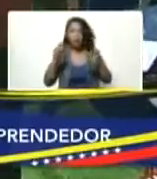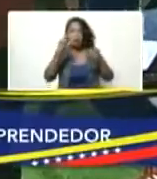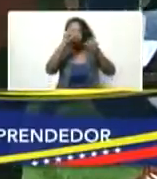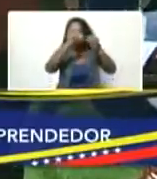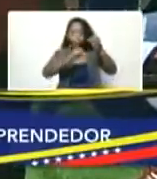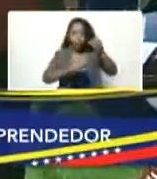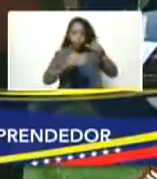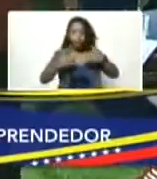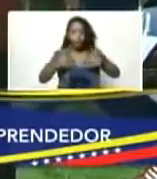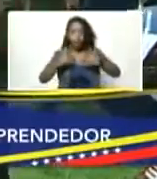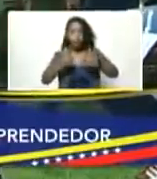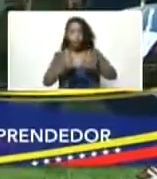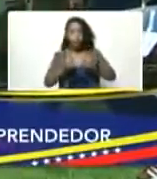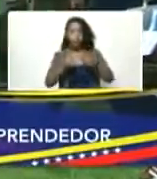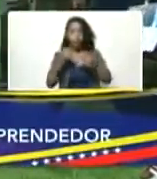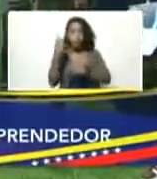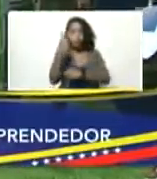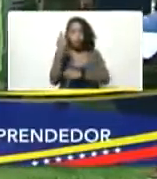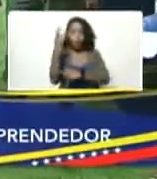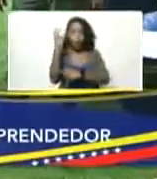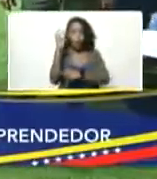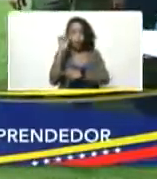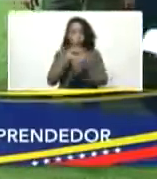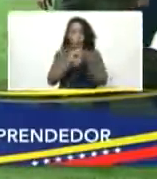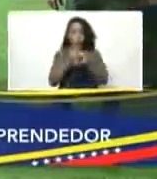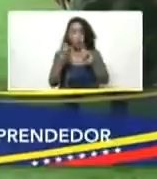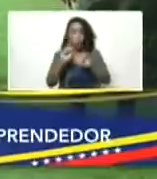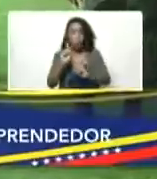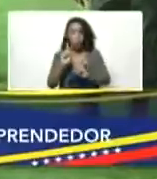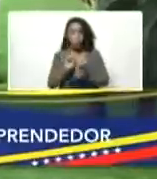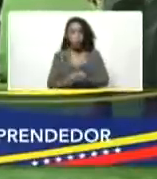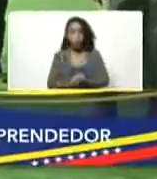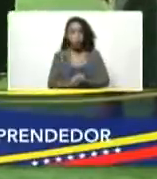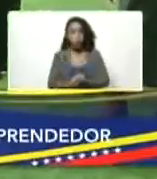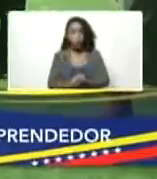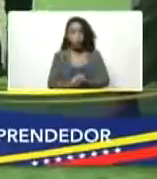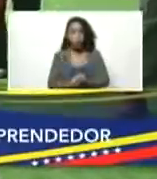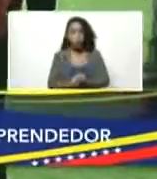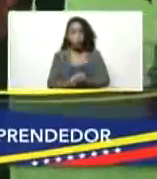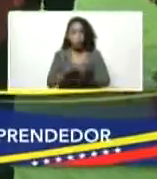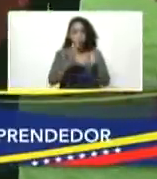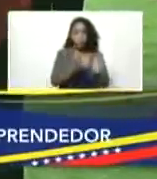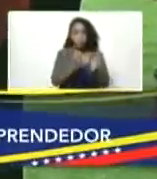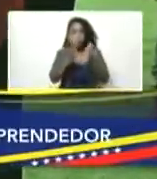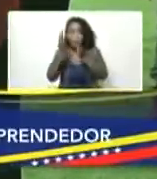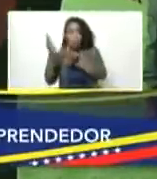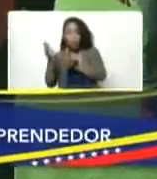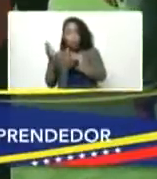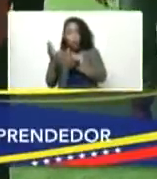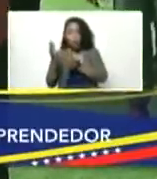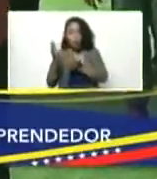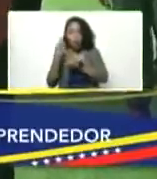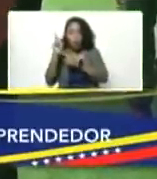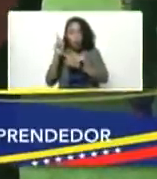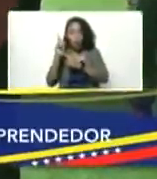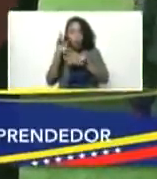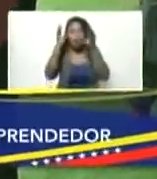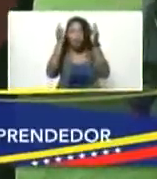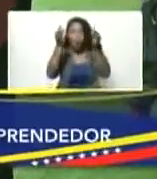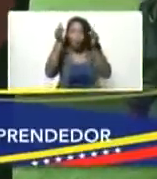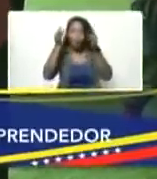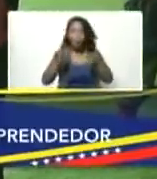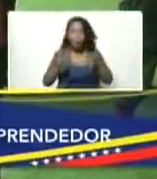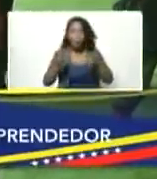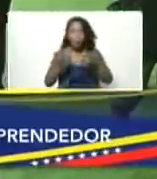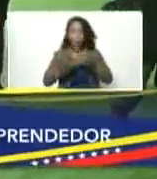todo este es en una sola F, no estamos explicando estamos las otras la F, Ricardo. El siguiente módulo es el de la formalización. Todo esto es formalización.